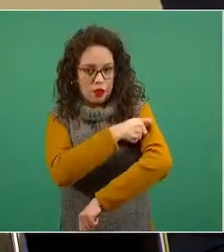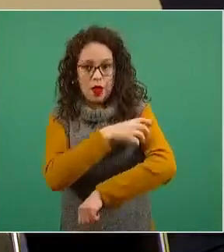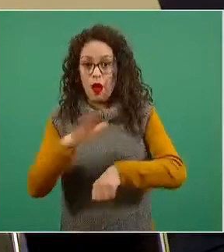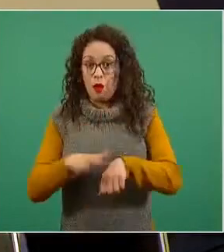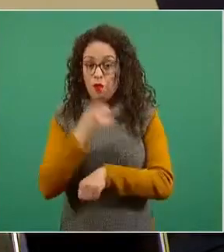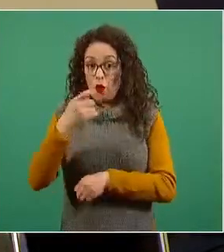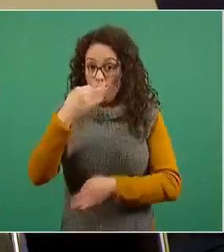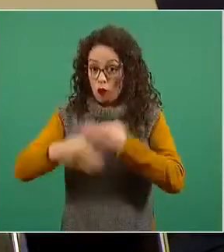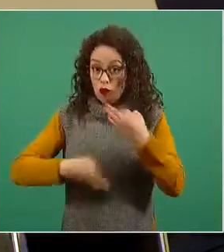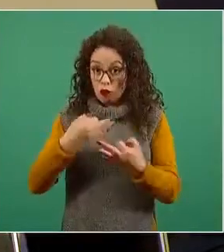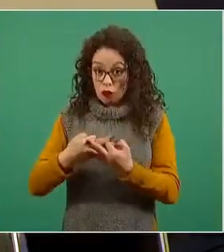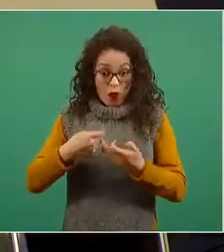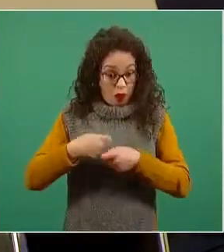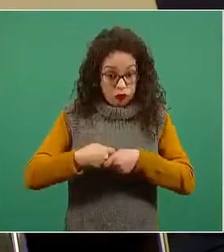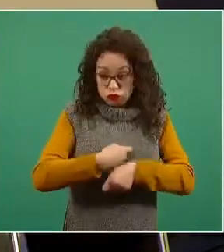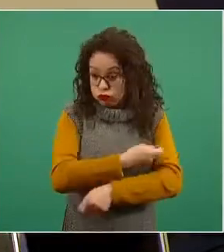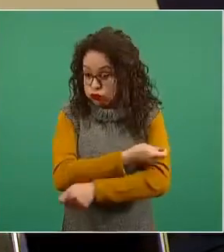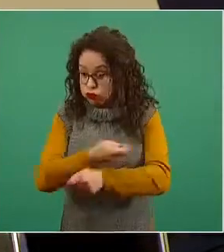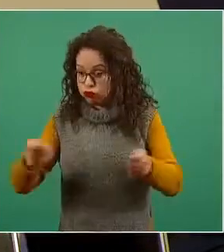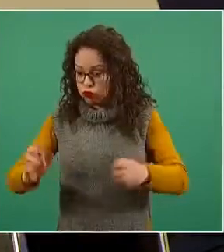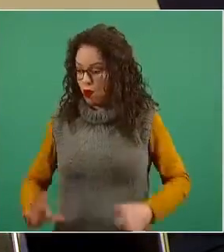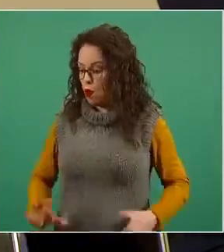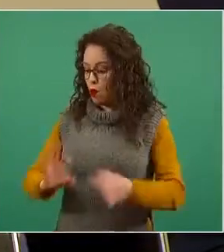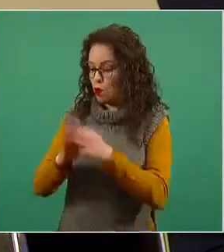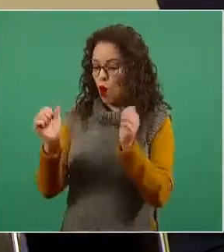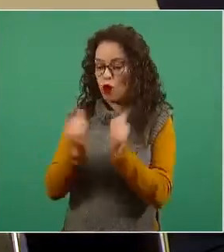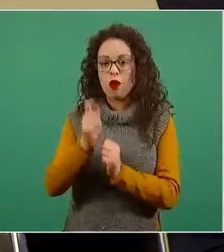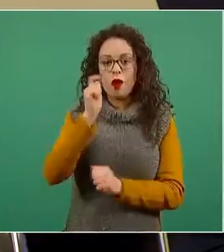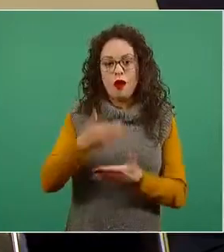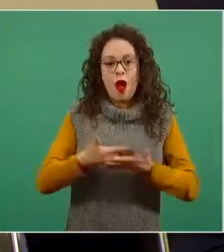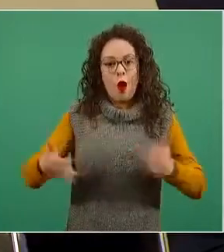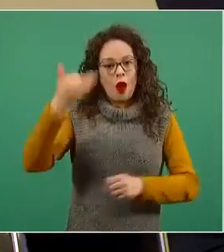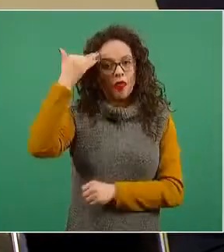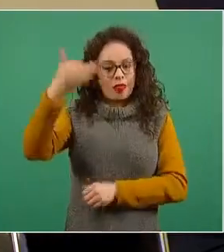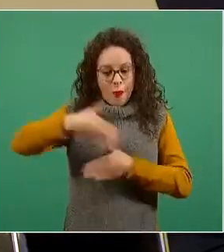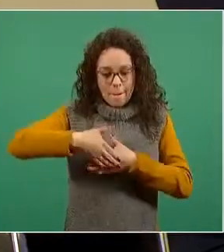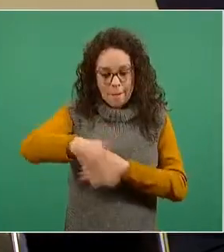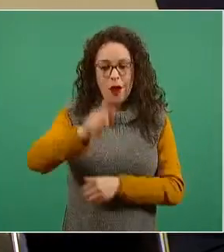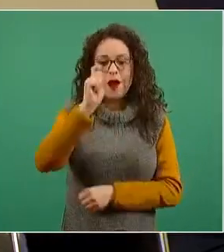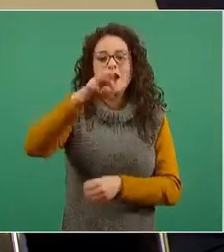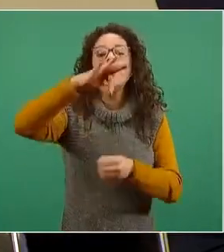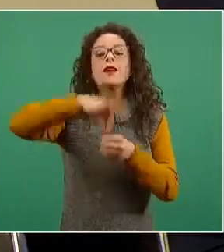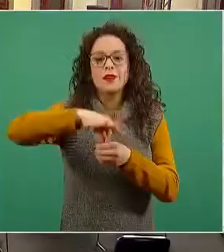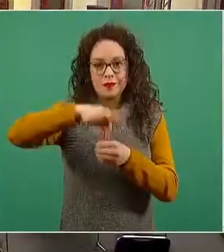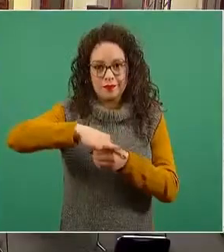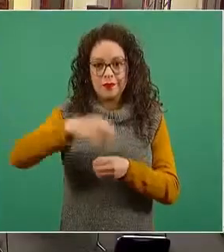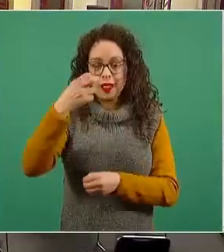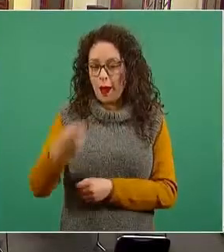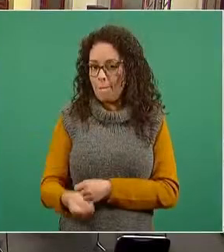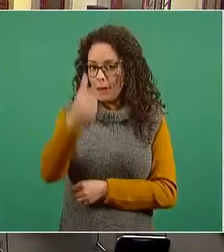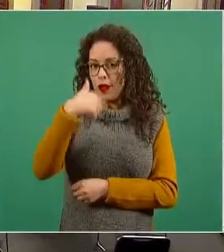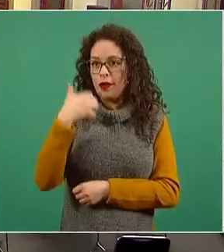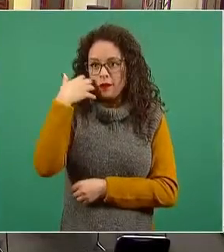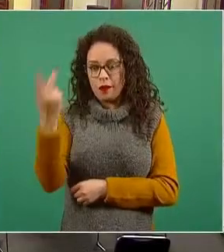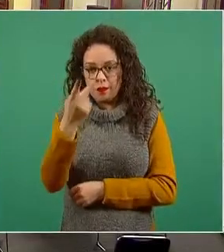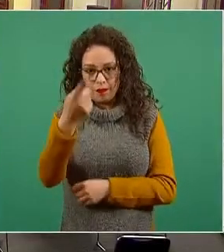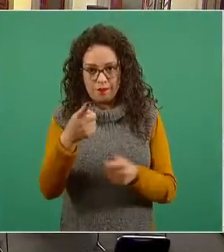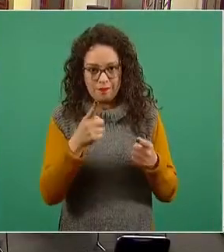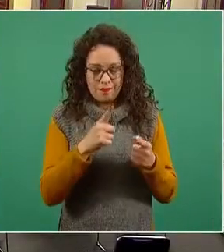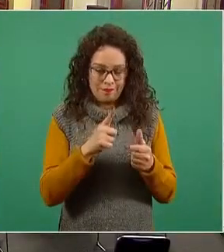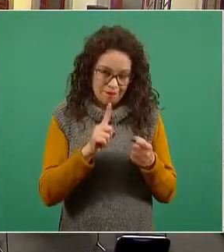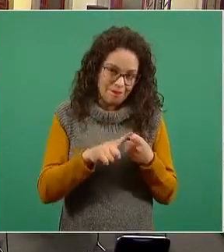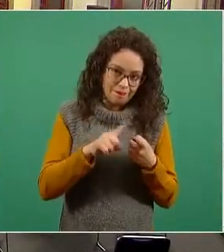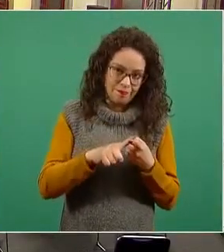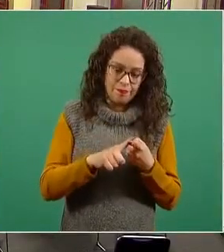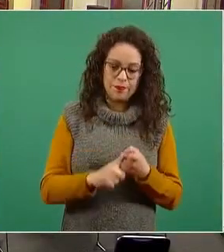masiva con los procesos electorales, con las campañas electorales? Esa es la primera que le quiero hacer, por favor. Muchas gracias por mencionarlo.